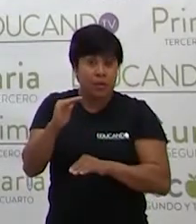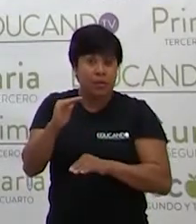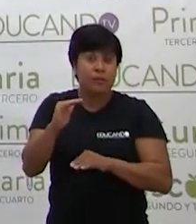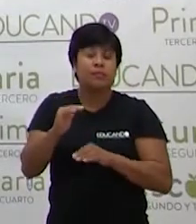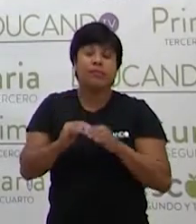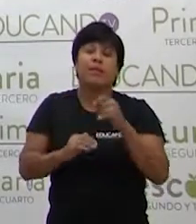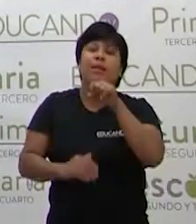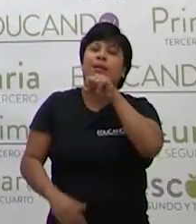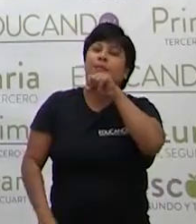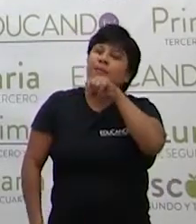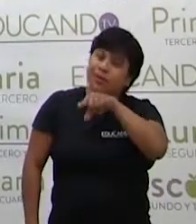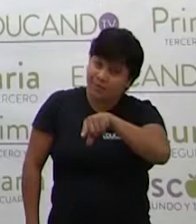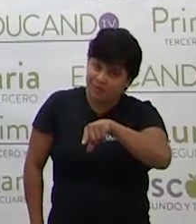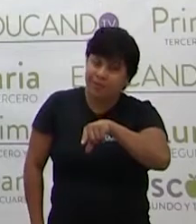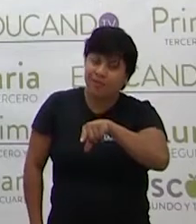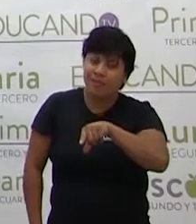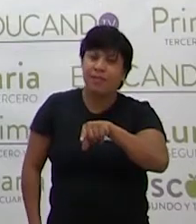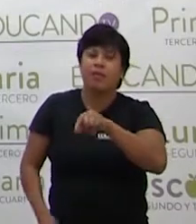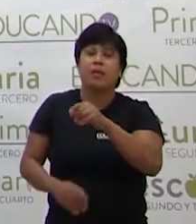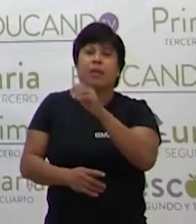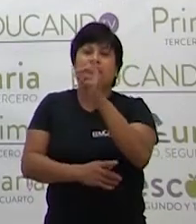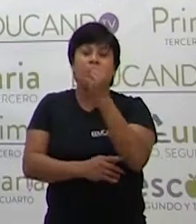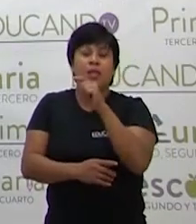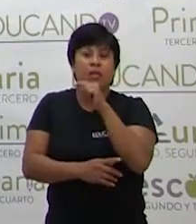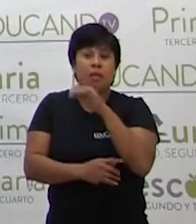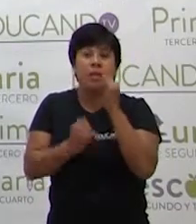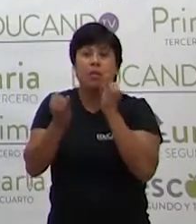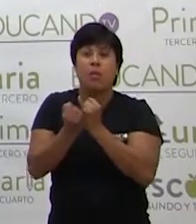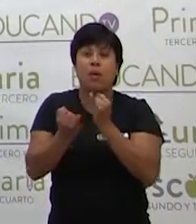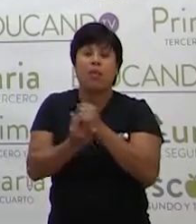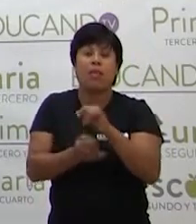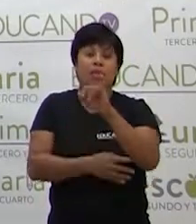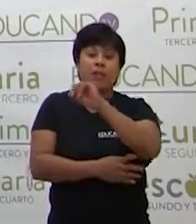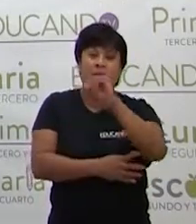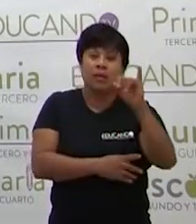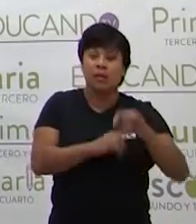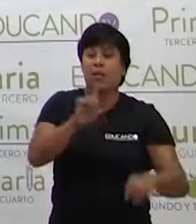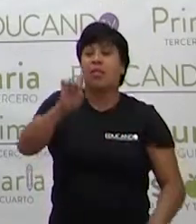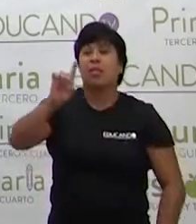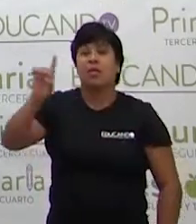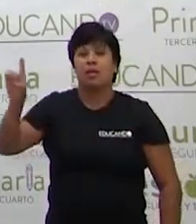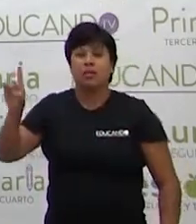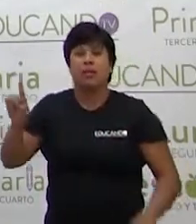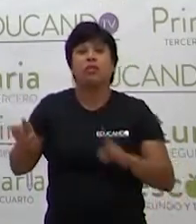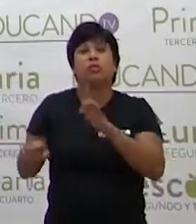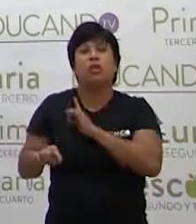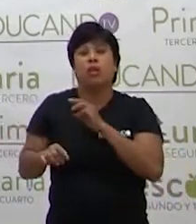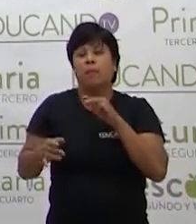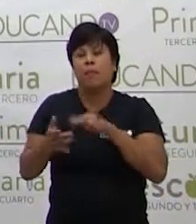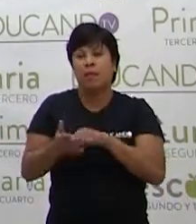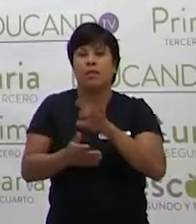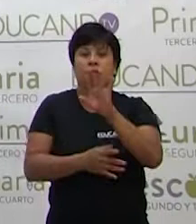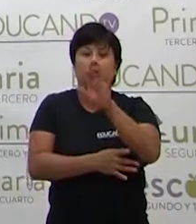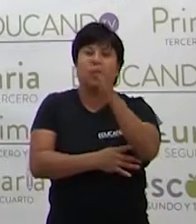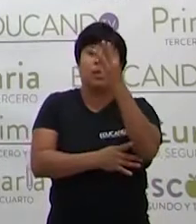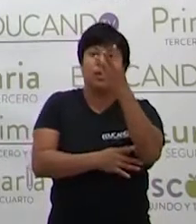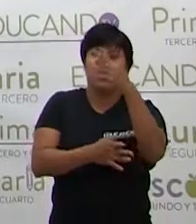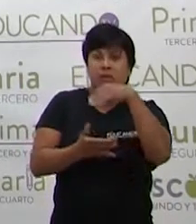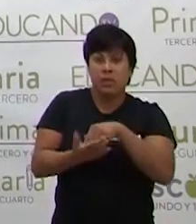Hacemos lo mismo. Y se lee tal como lo ves, aumentándole la palabra mil.